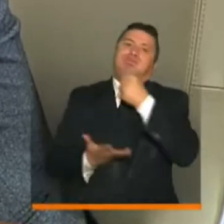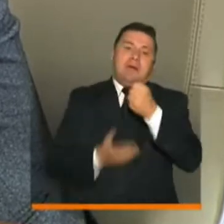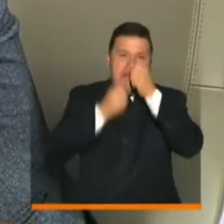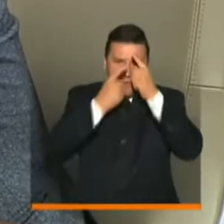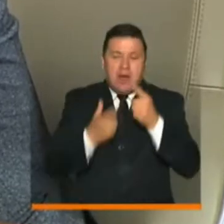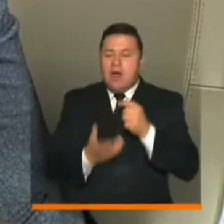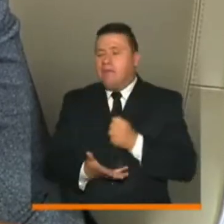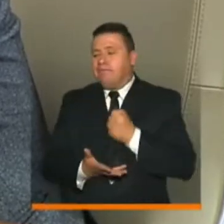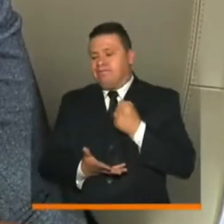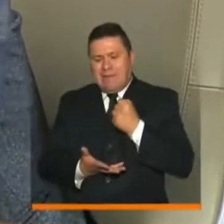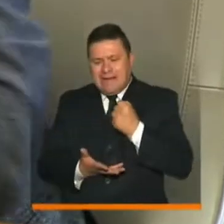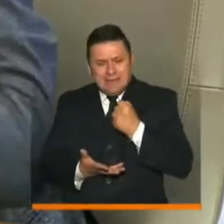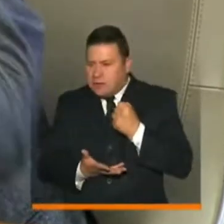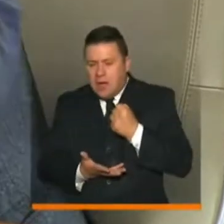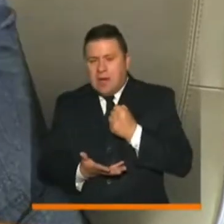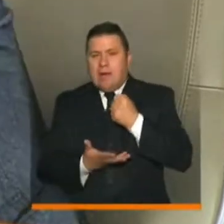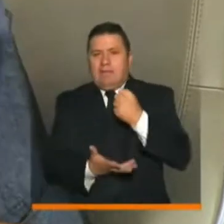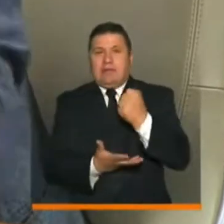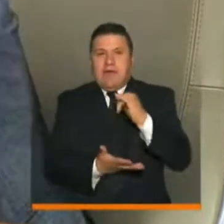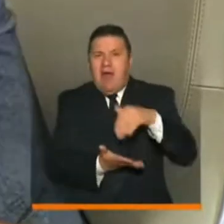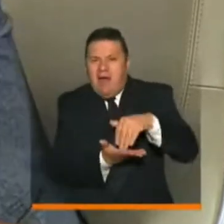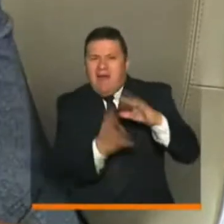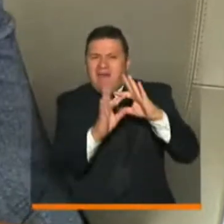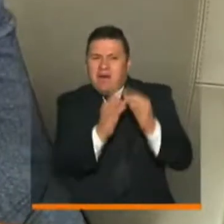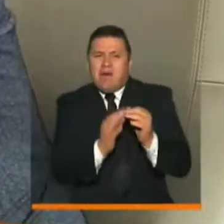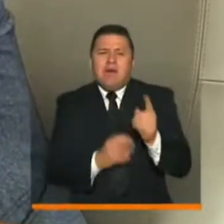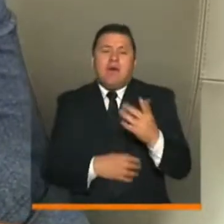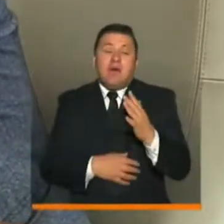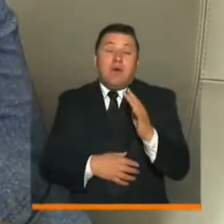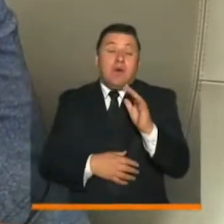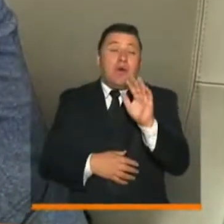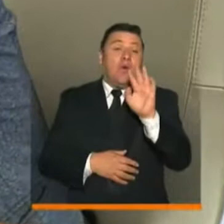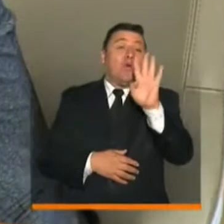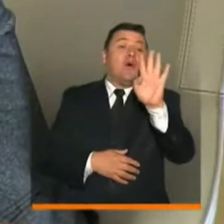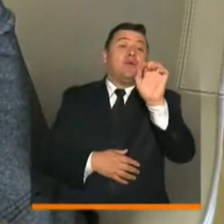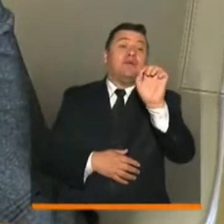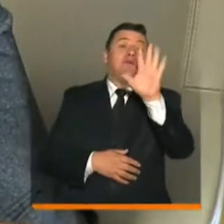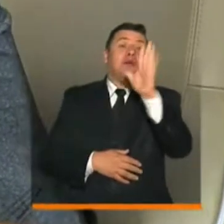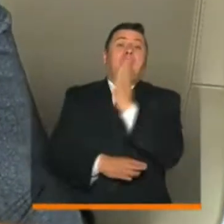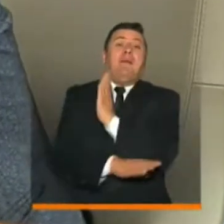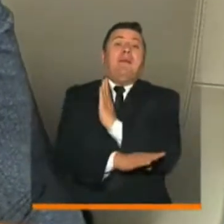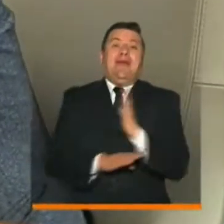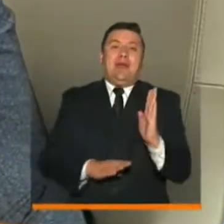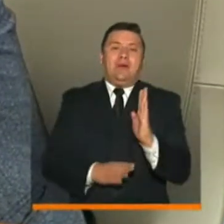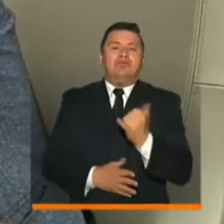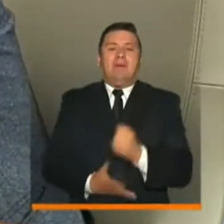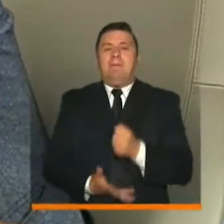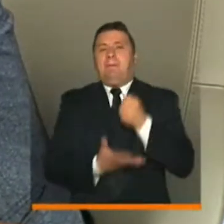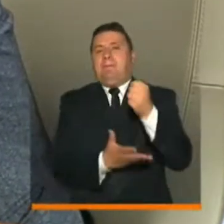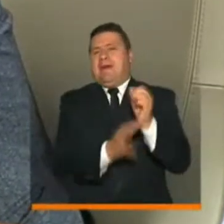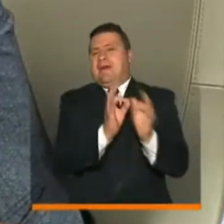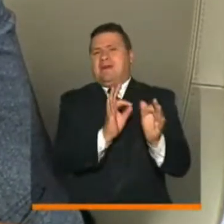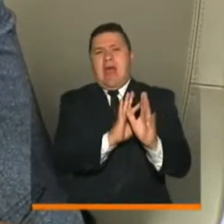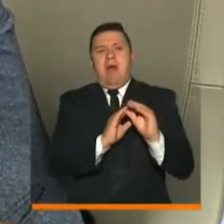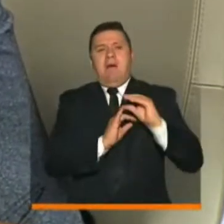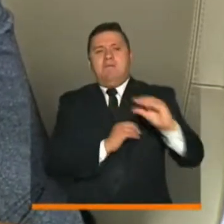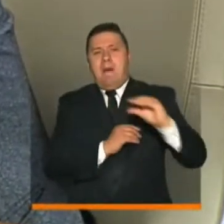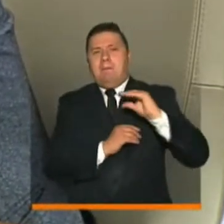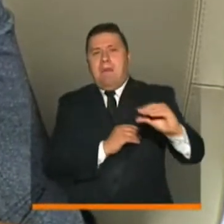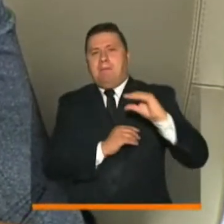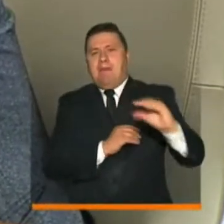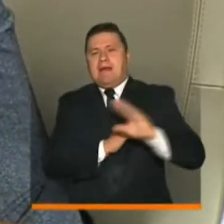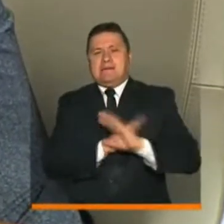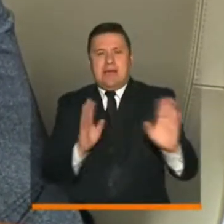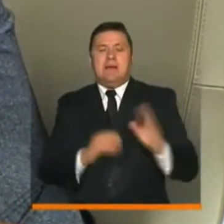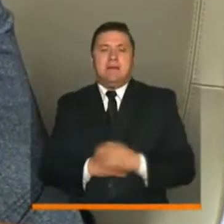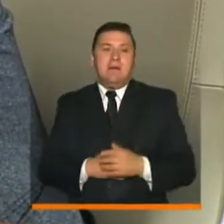Estado le ha asignado y ya ha colocado alrededor de 4.5 billones de pesos en giros directos que se transmiten